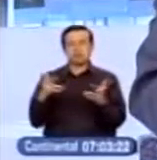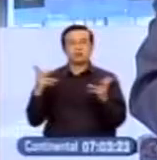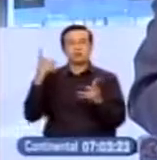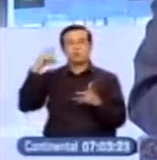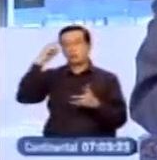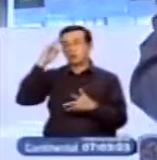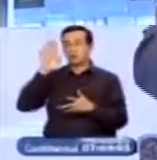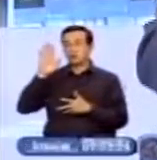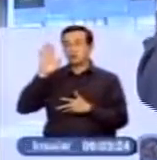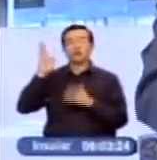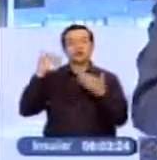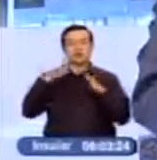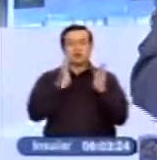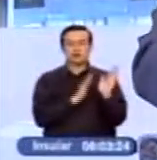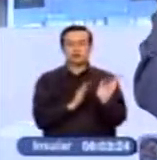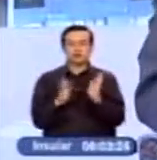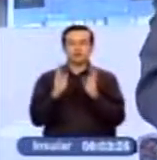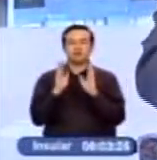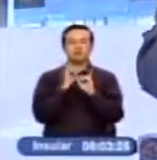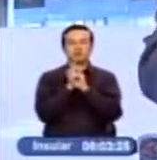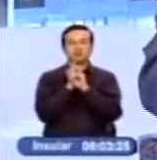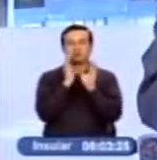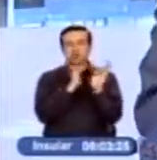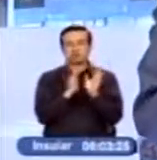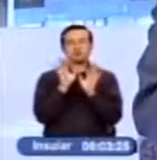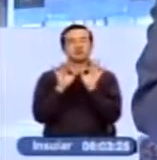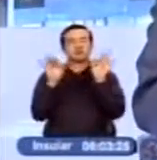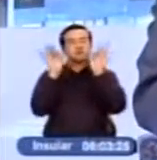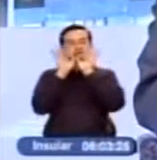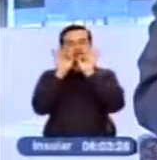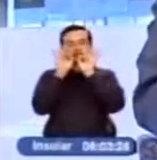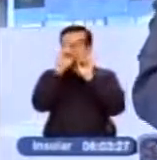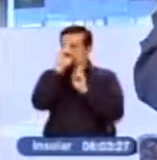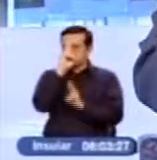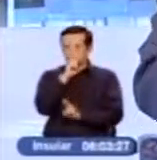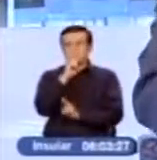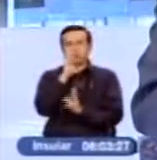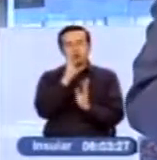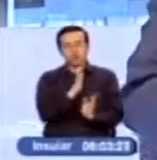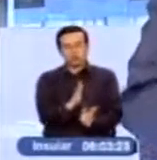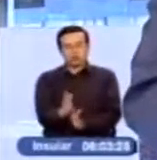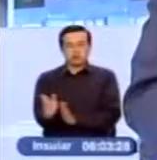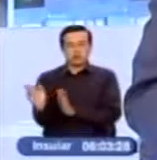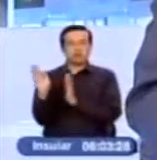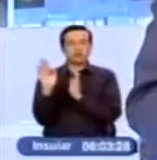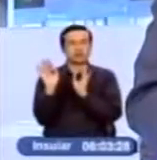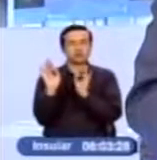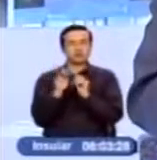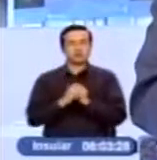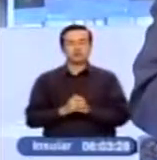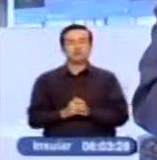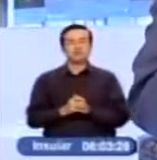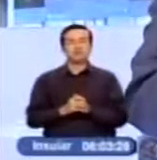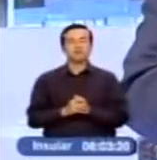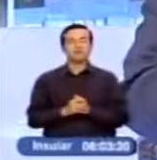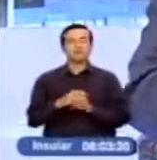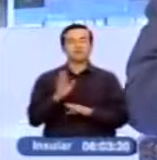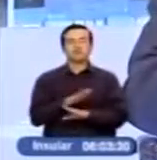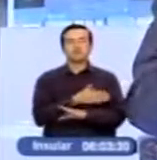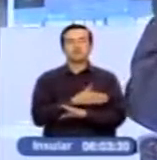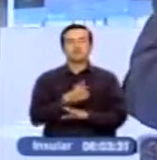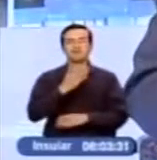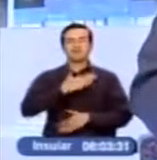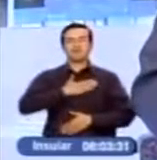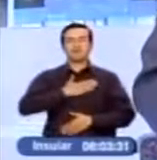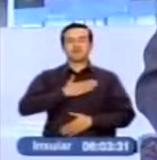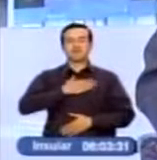Estado ecuatoriano tiene una estructura y esa estructura tiene que funcionar de manera organizada, ¿no? Como dice el canto de nuestro himno,